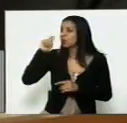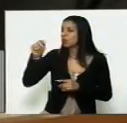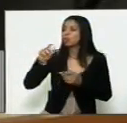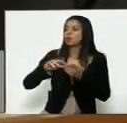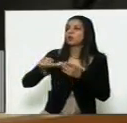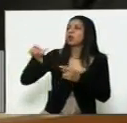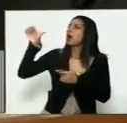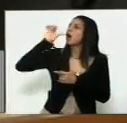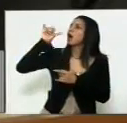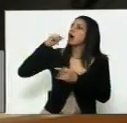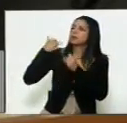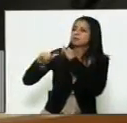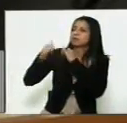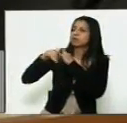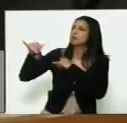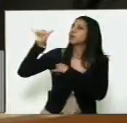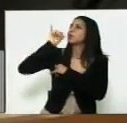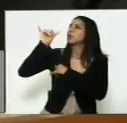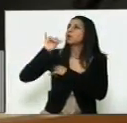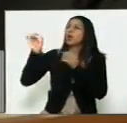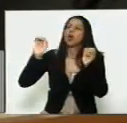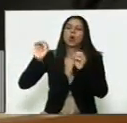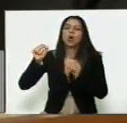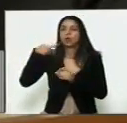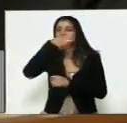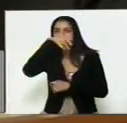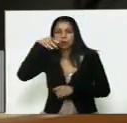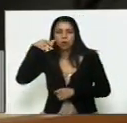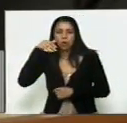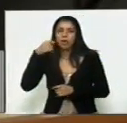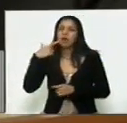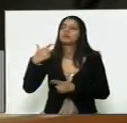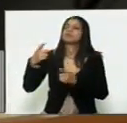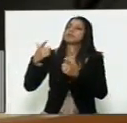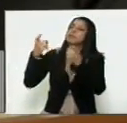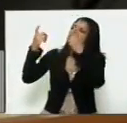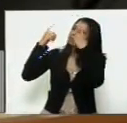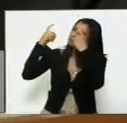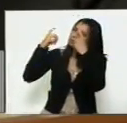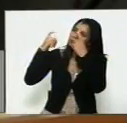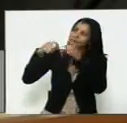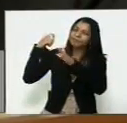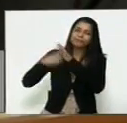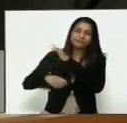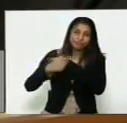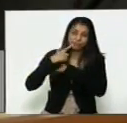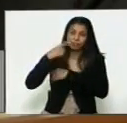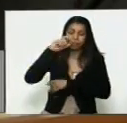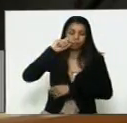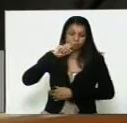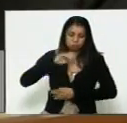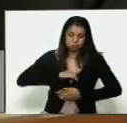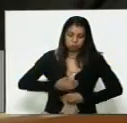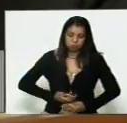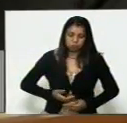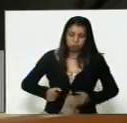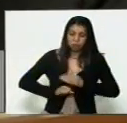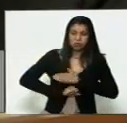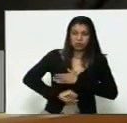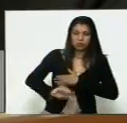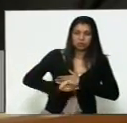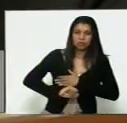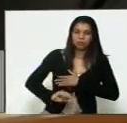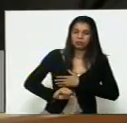alcohol, sustancias psicoactivas y drogas durante la gestación, nacimiento y